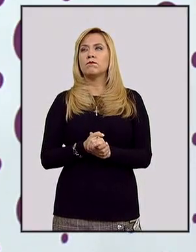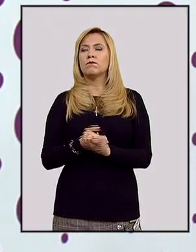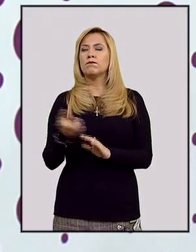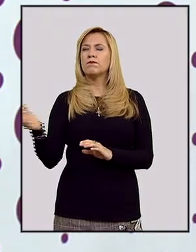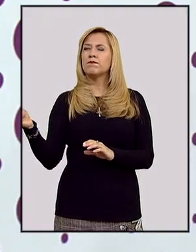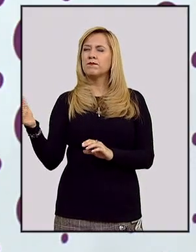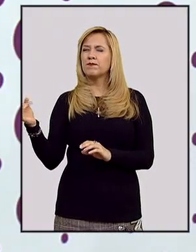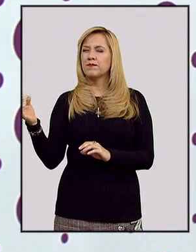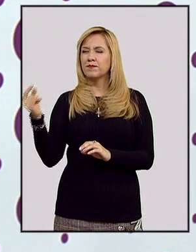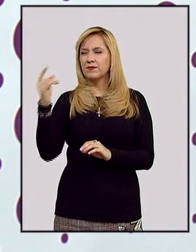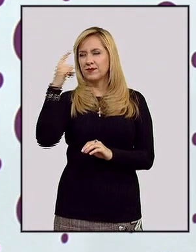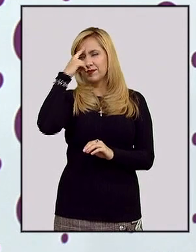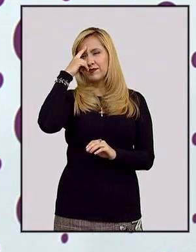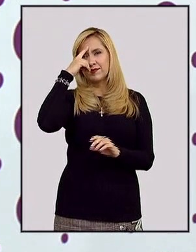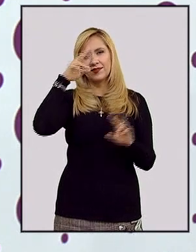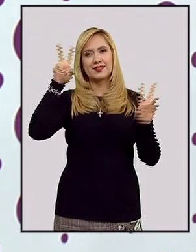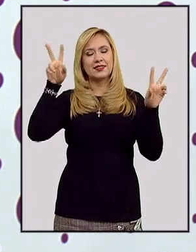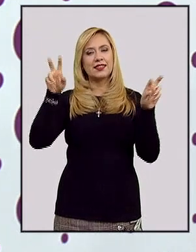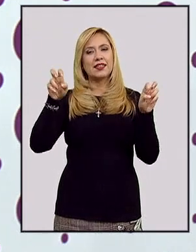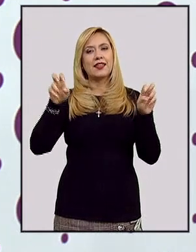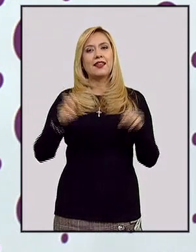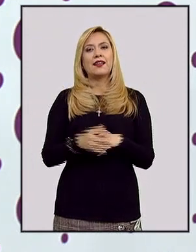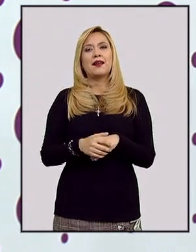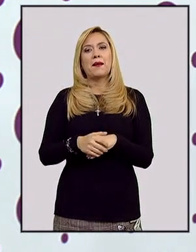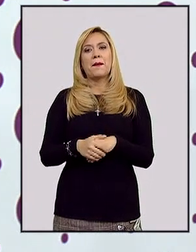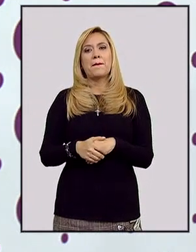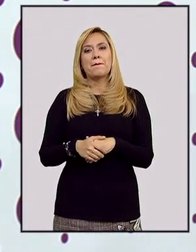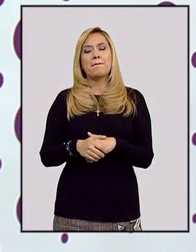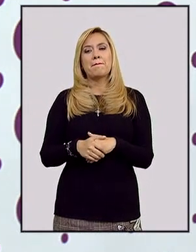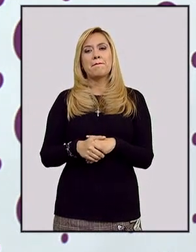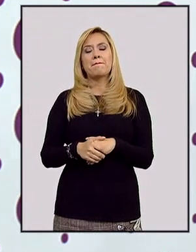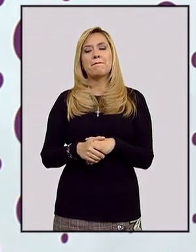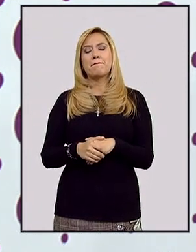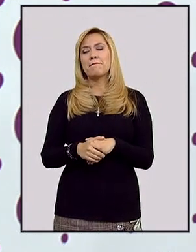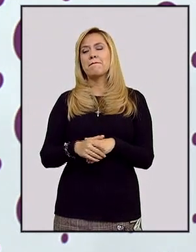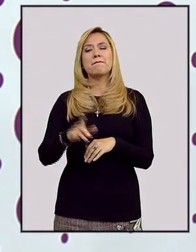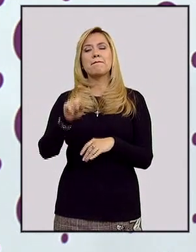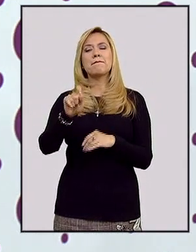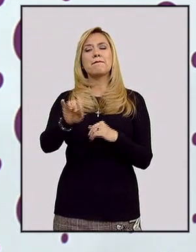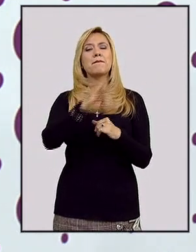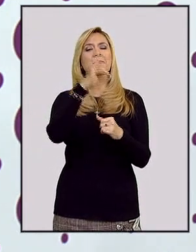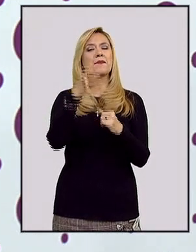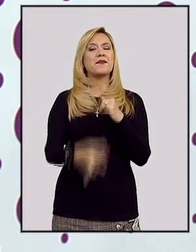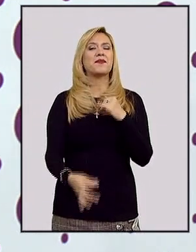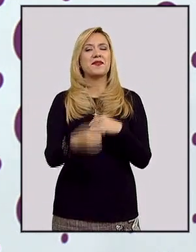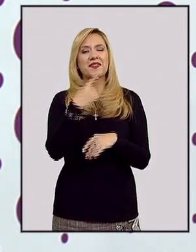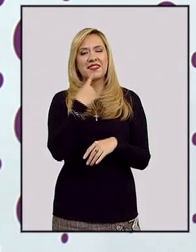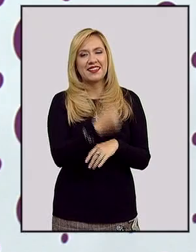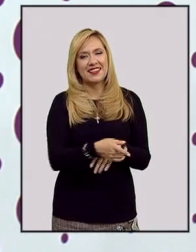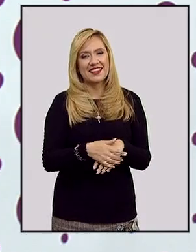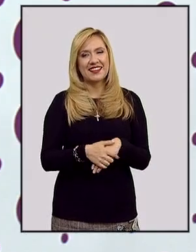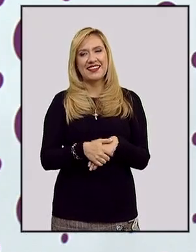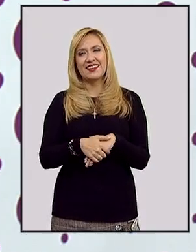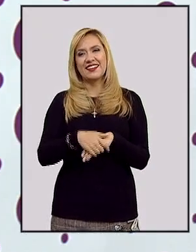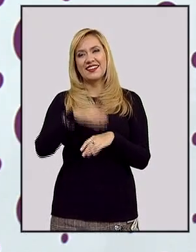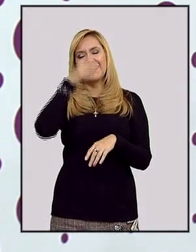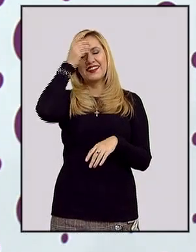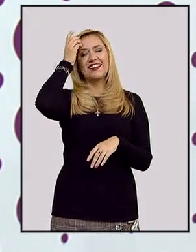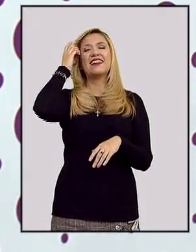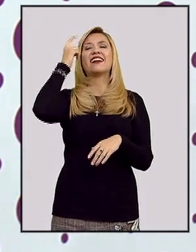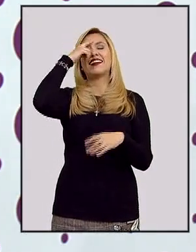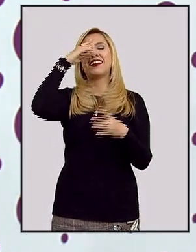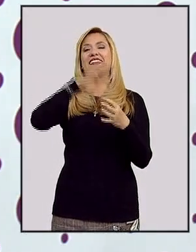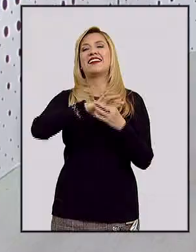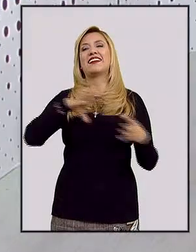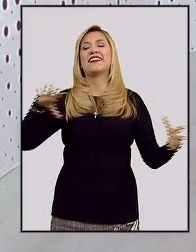recuérdame, el tema de el consentimiento. Lo último que estabas mencionando, pero bueno, vamos a